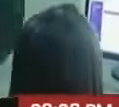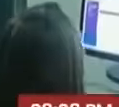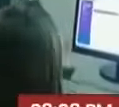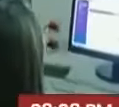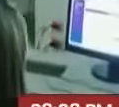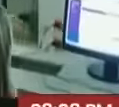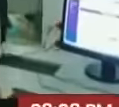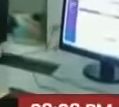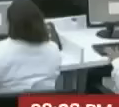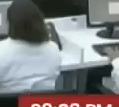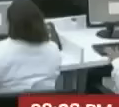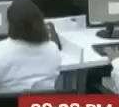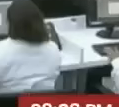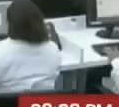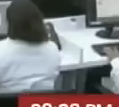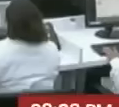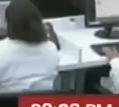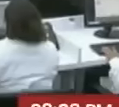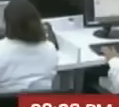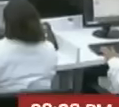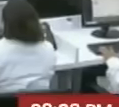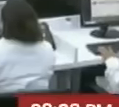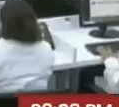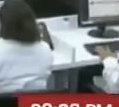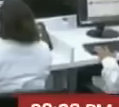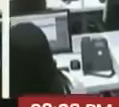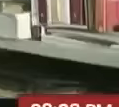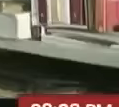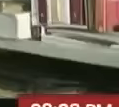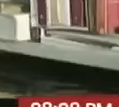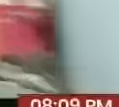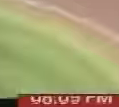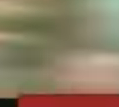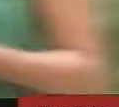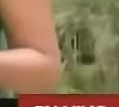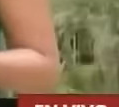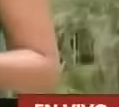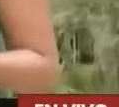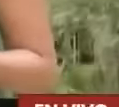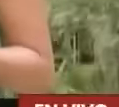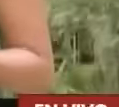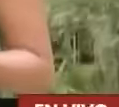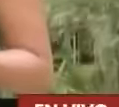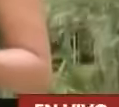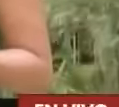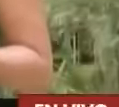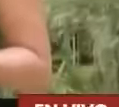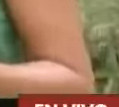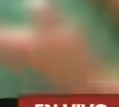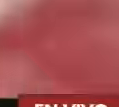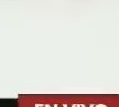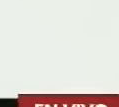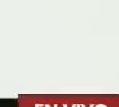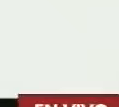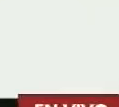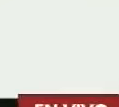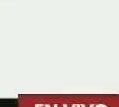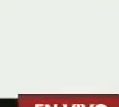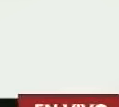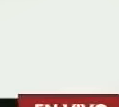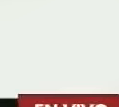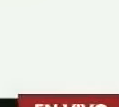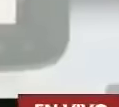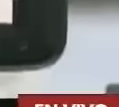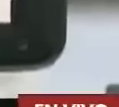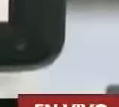allí a través de un teléfono te comunican y luego te citan. Tal día es el hecho de sentir que fuiste atendido directamente por